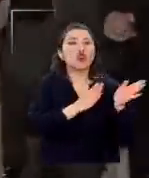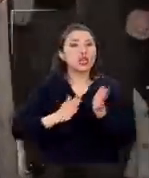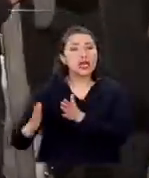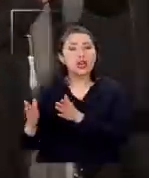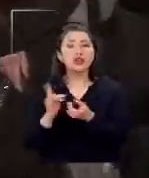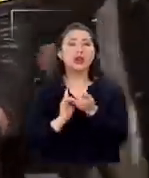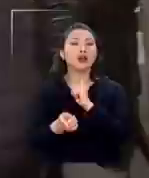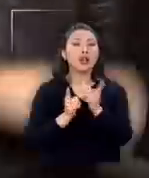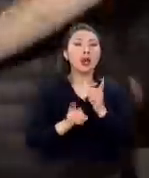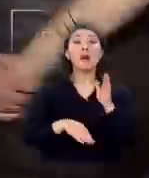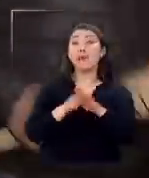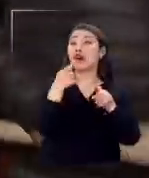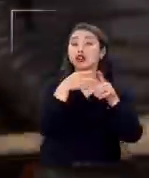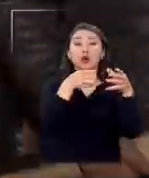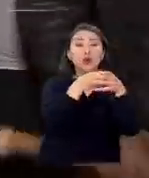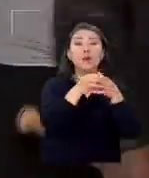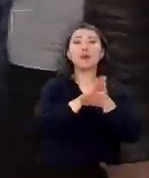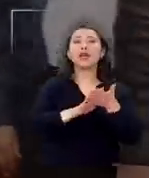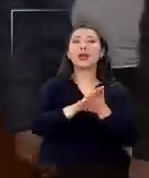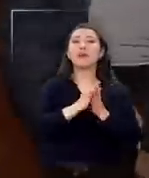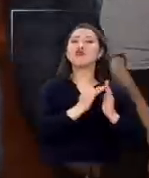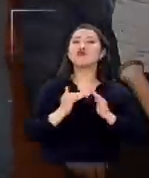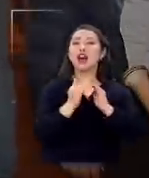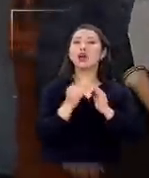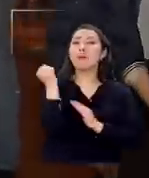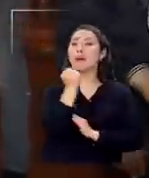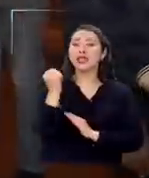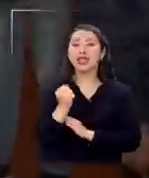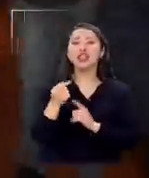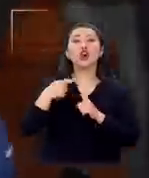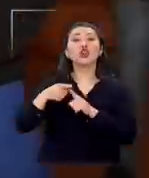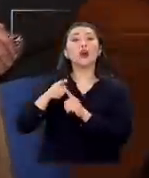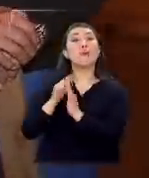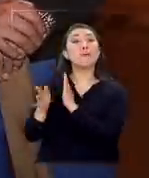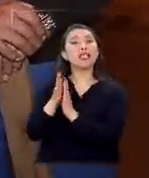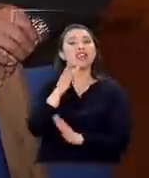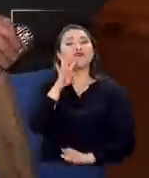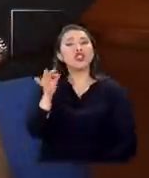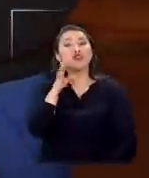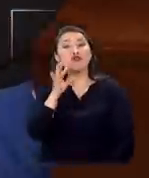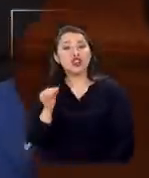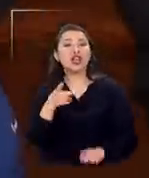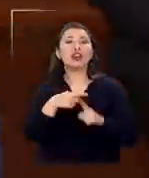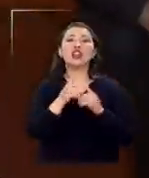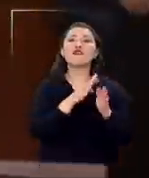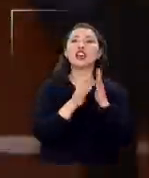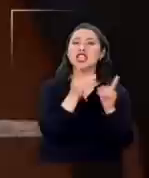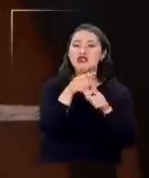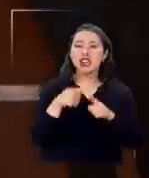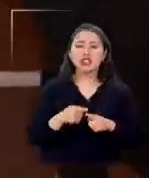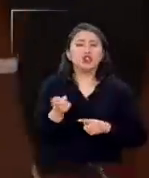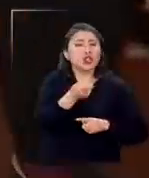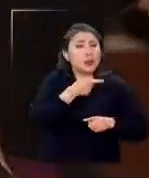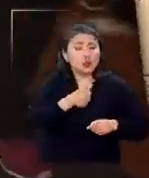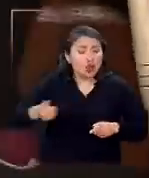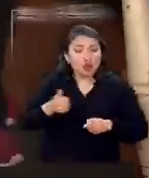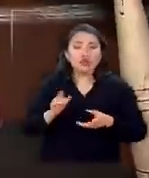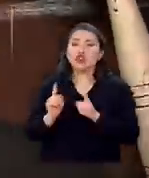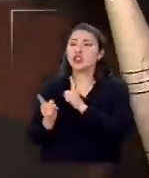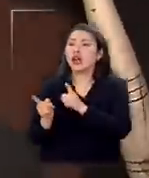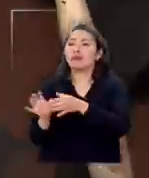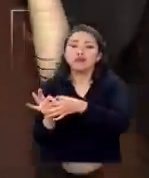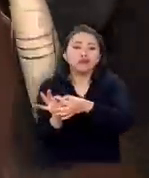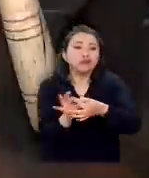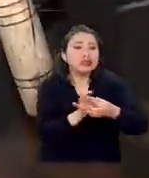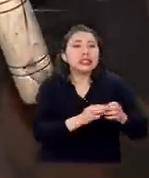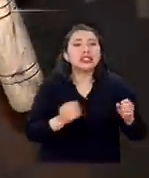organizados, hay más organizaciones como el Barrio Matadero, están los persas Biobío, está la Multiferia, estamos todos organizados en este sector en este